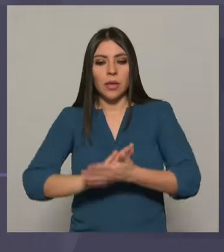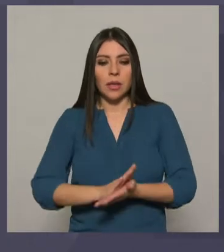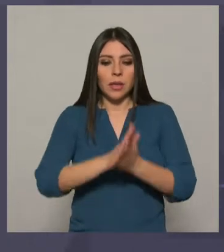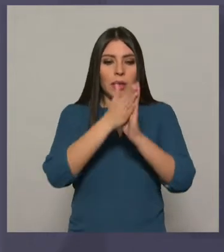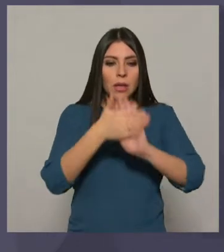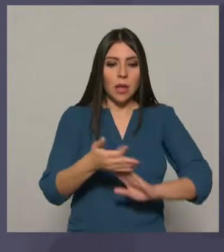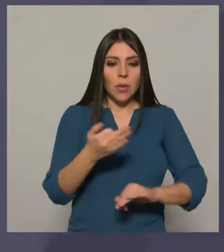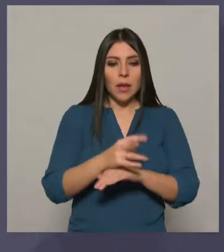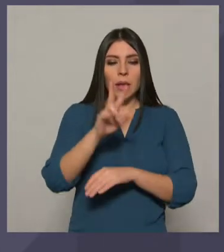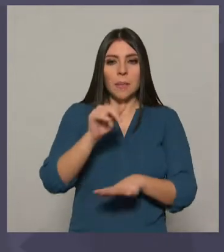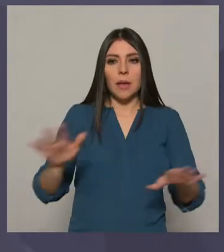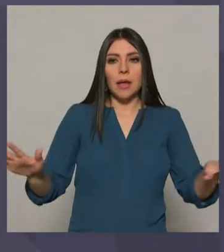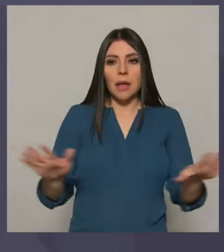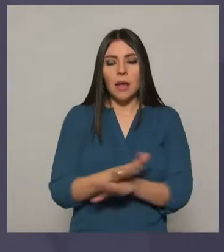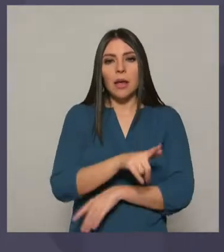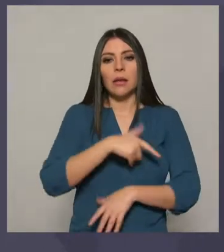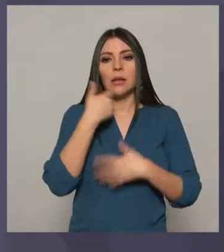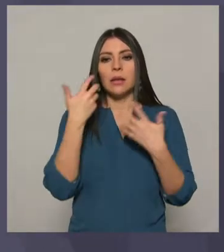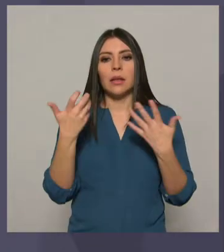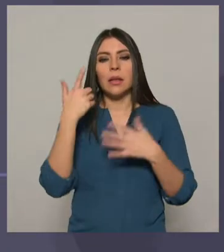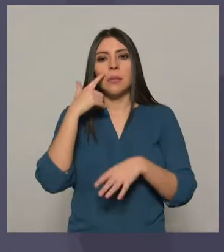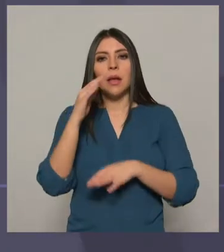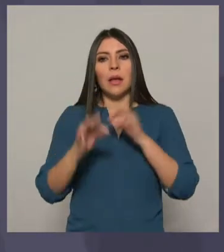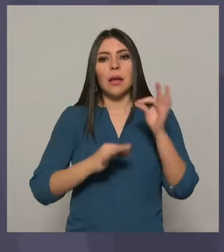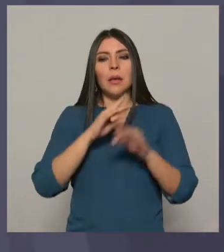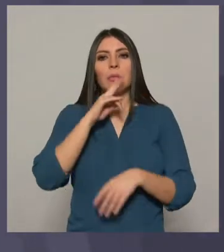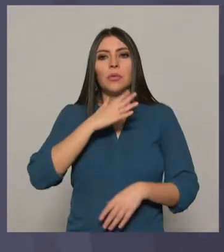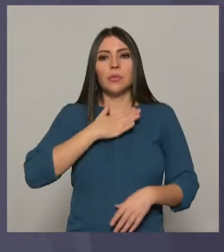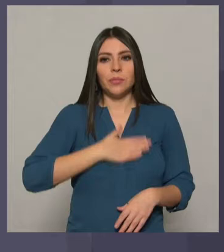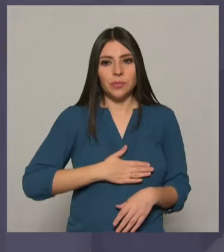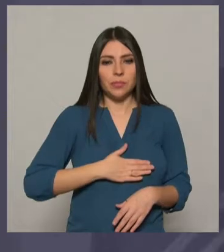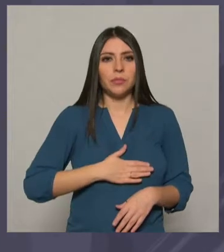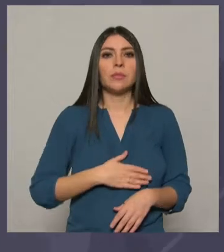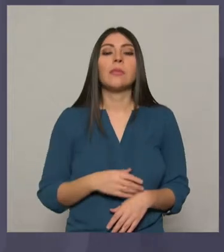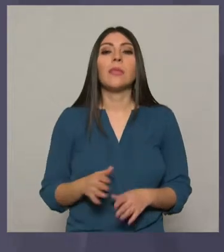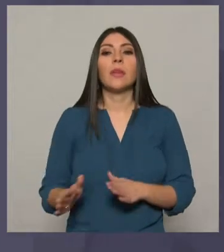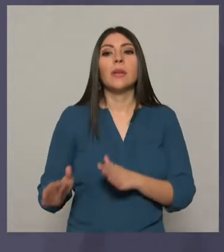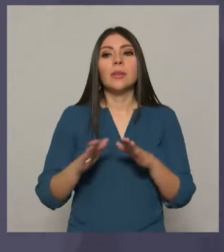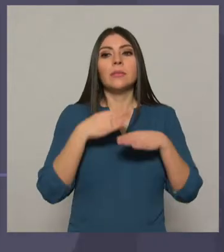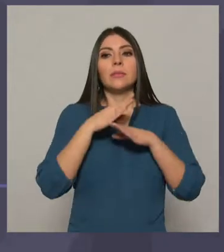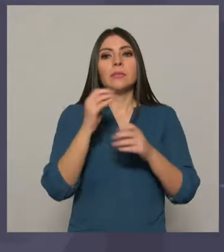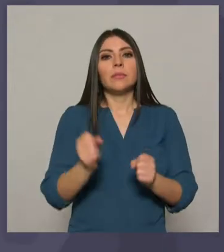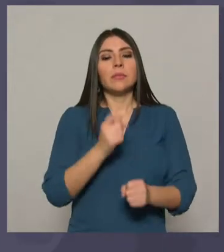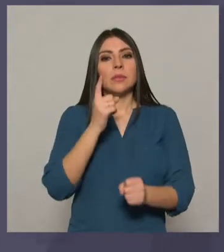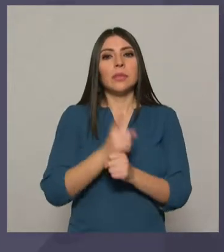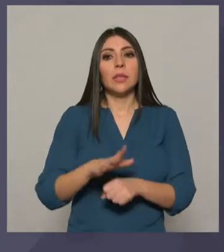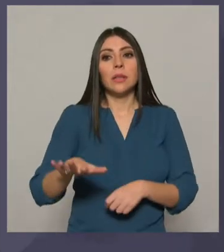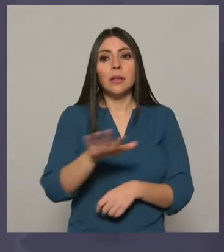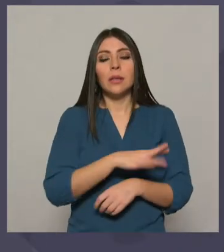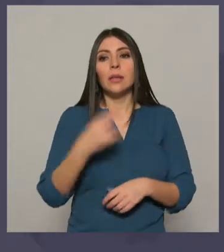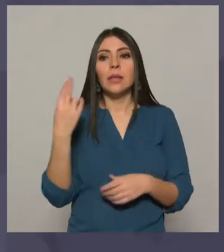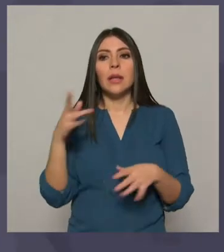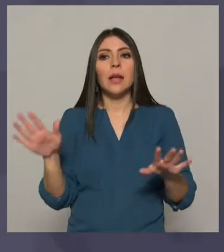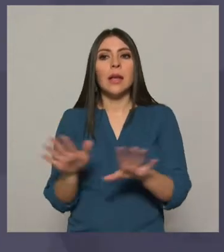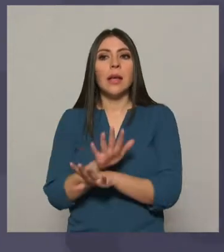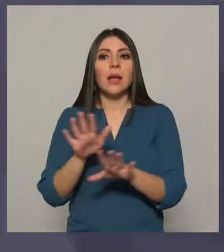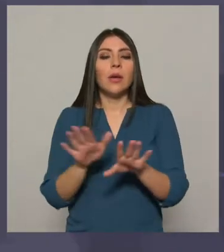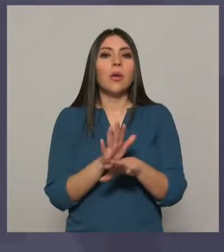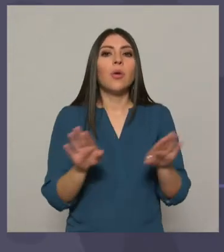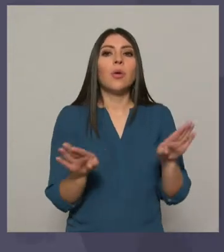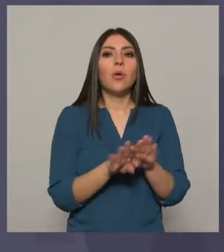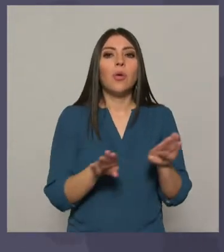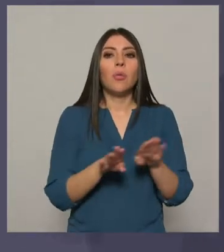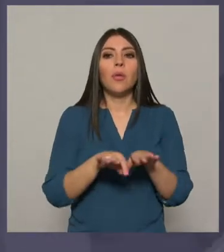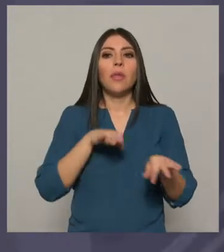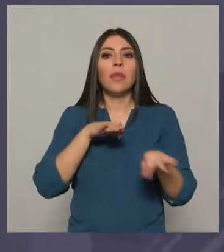materia de procuración de justicia. En el caso de seguridad ciudadana tiene que ver, por supuesto que también con modificar la manera en la que